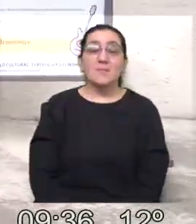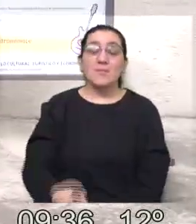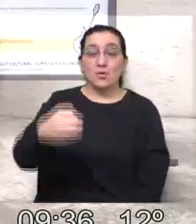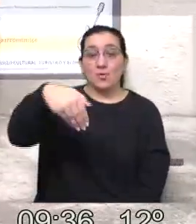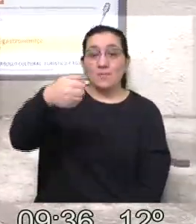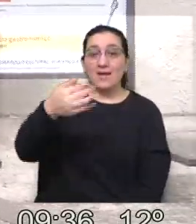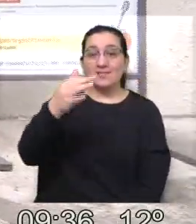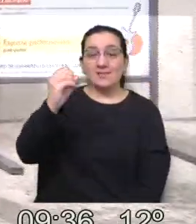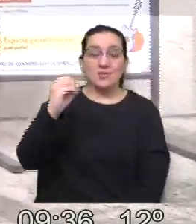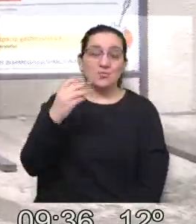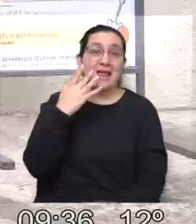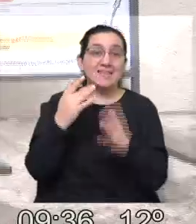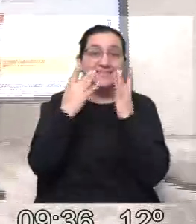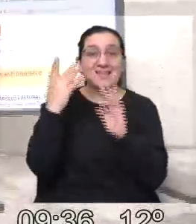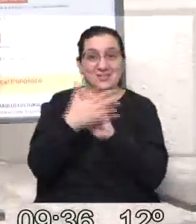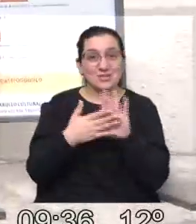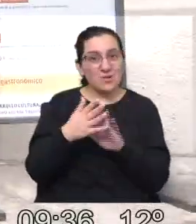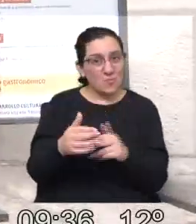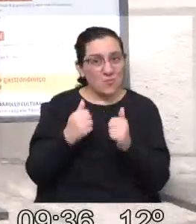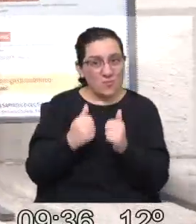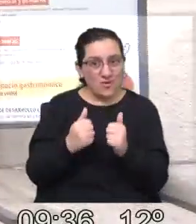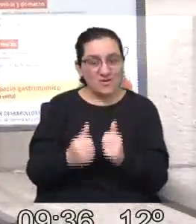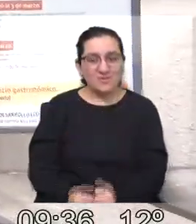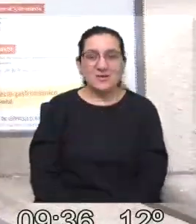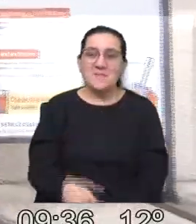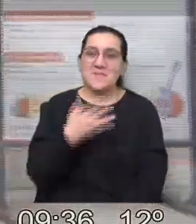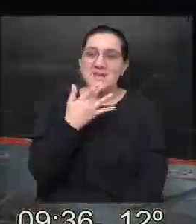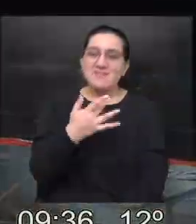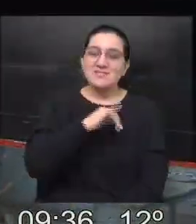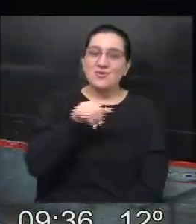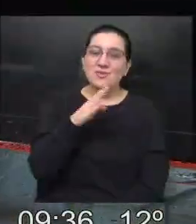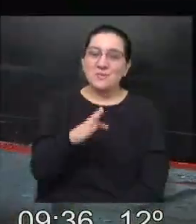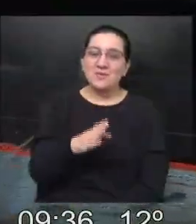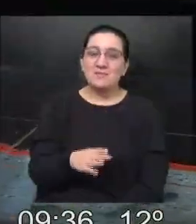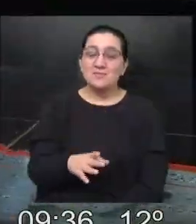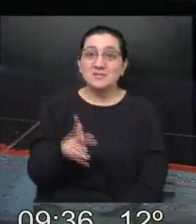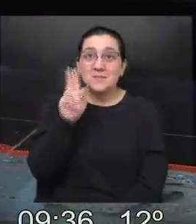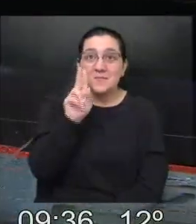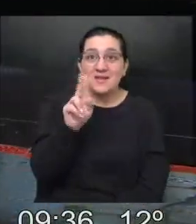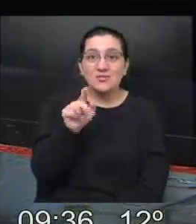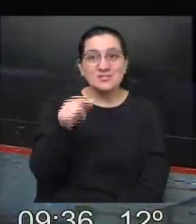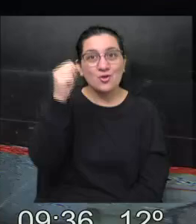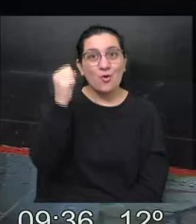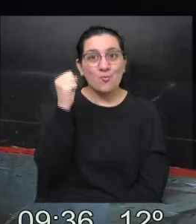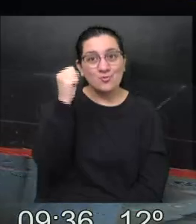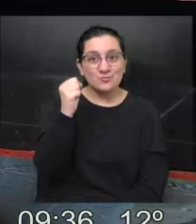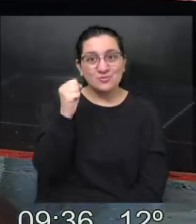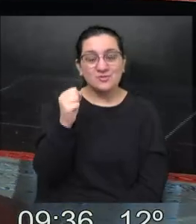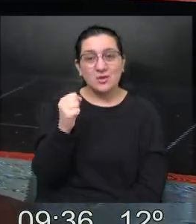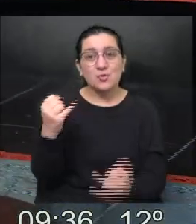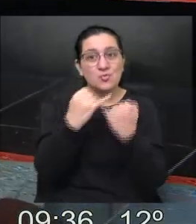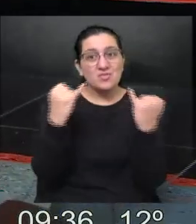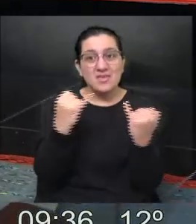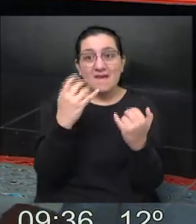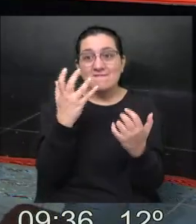Agustín, artista nacional que la está rompiendo la escena. Qué maravilla, JP. Vamos a estar muy pendientes de ese ómnibus que con el día de tormenta y